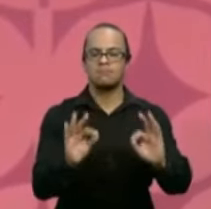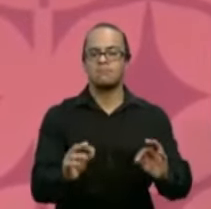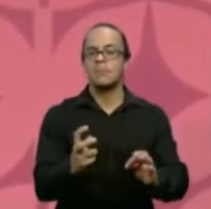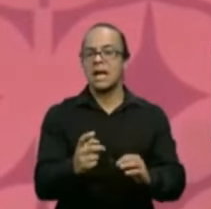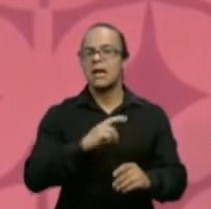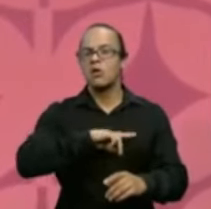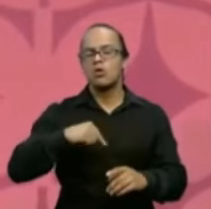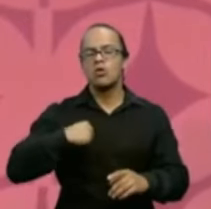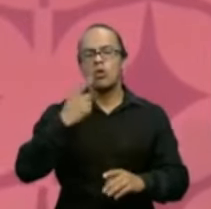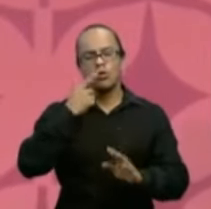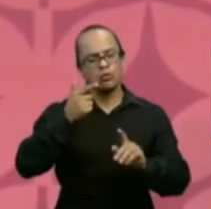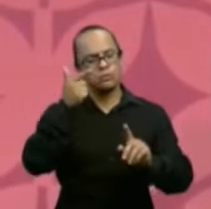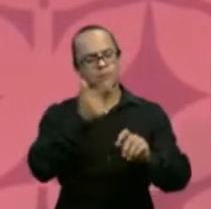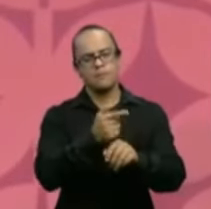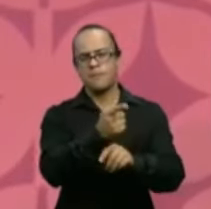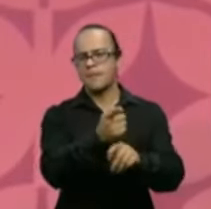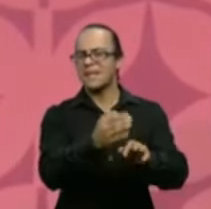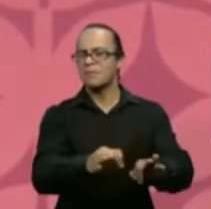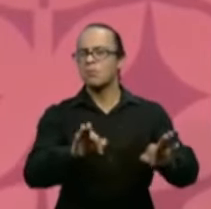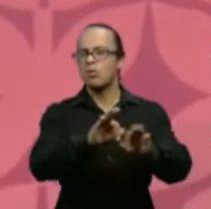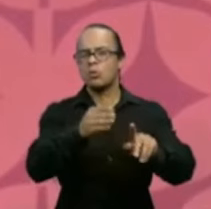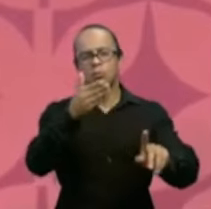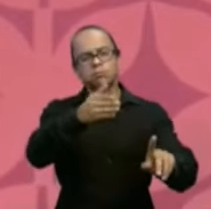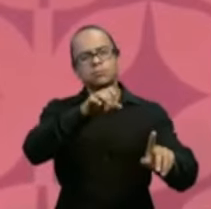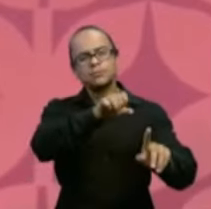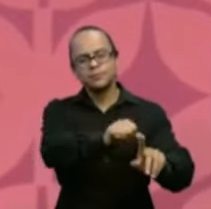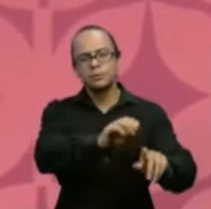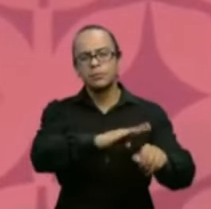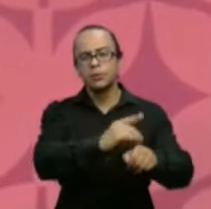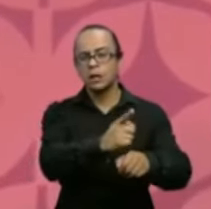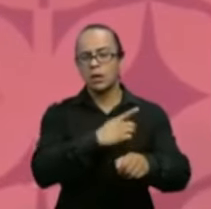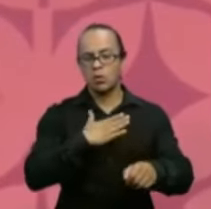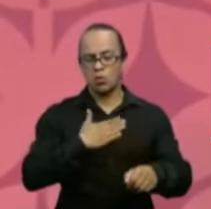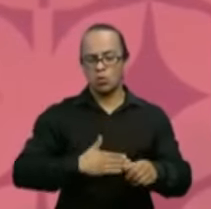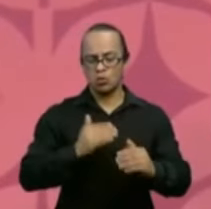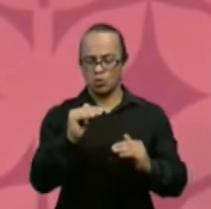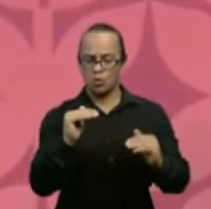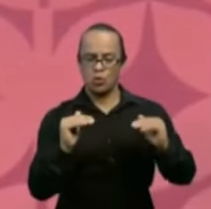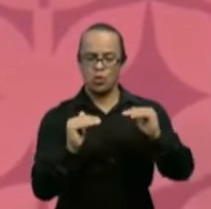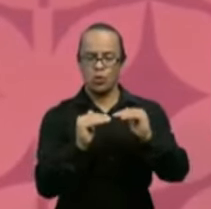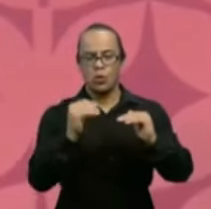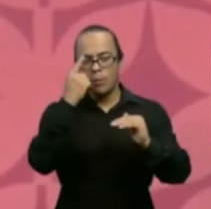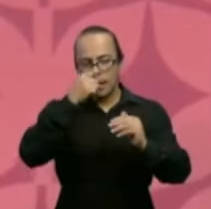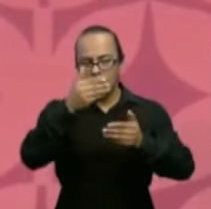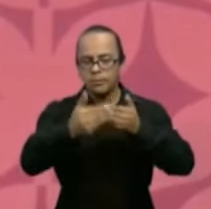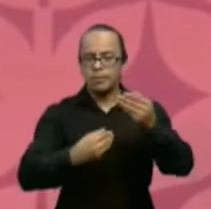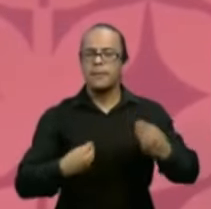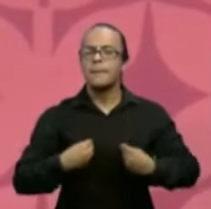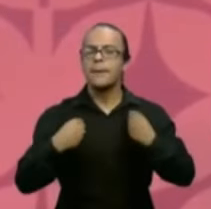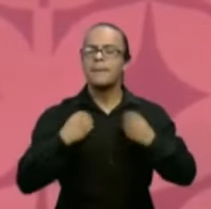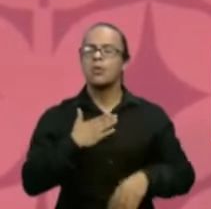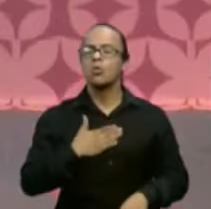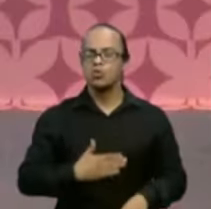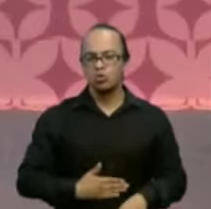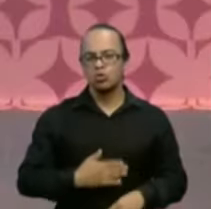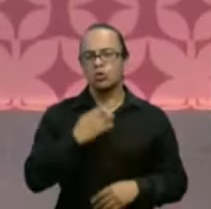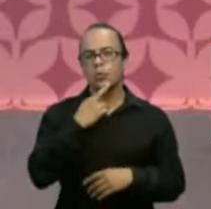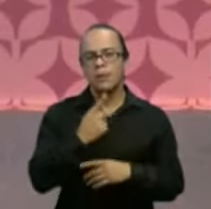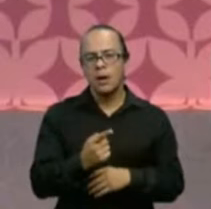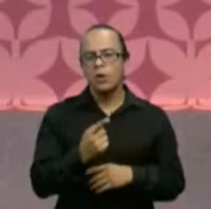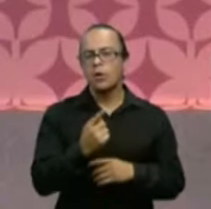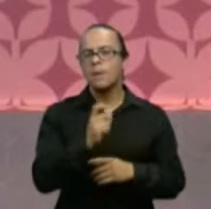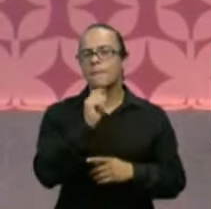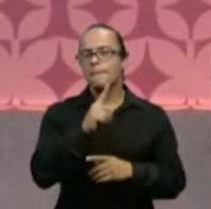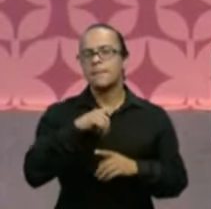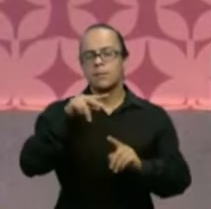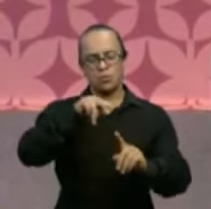apegarnos a las causas más nobles, aquellas que al cumplirse permitirán alcanzar una vida más justa y con una perspectiva